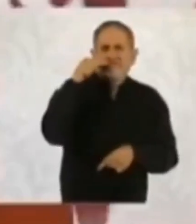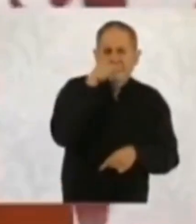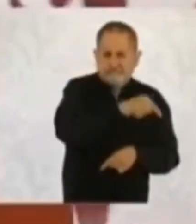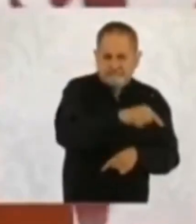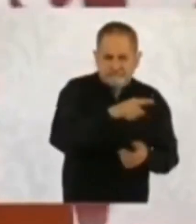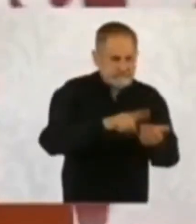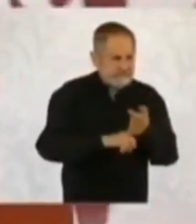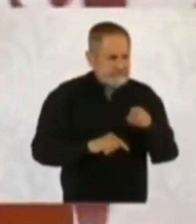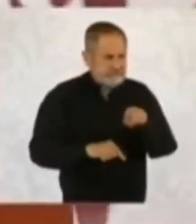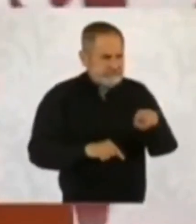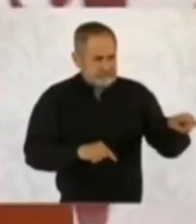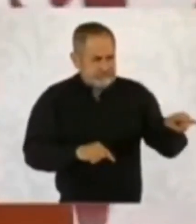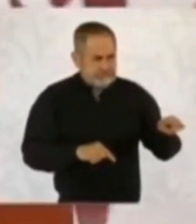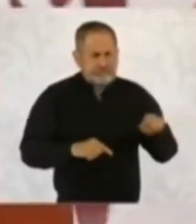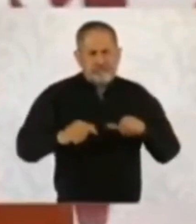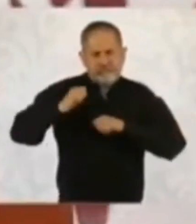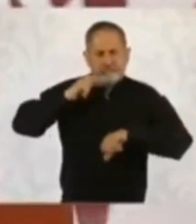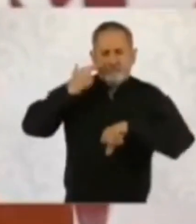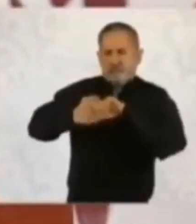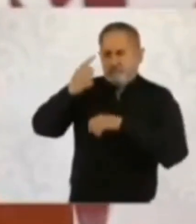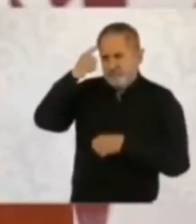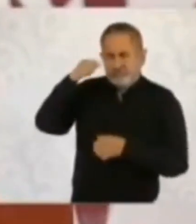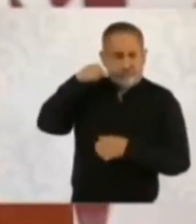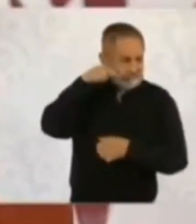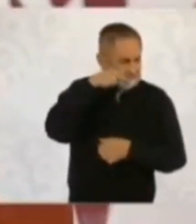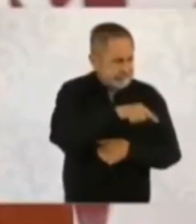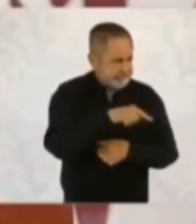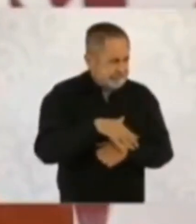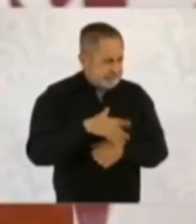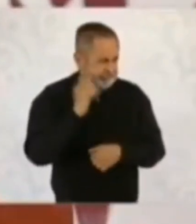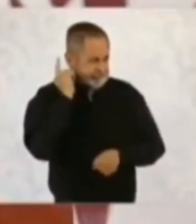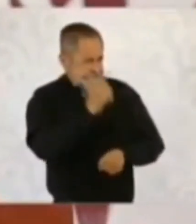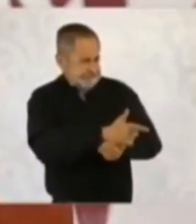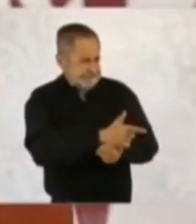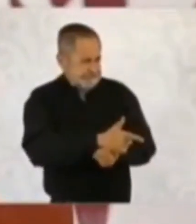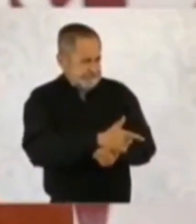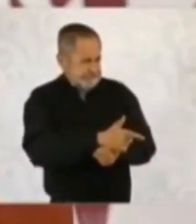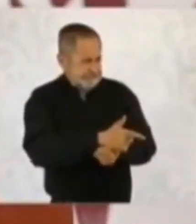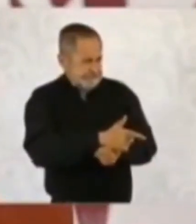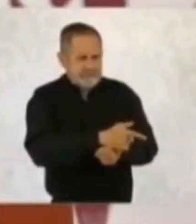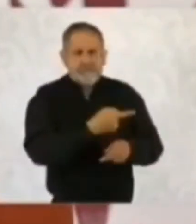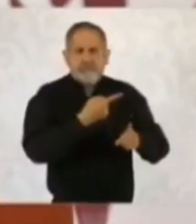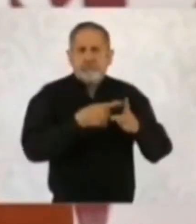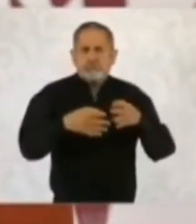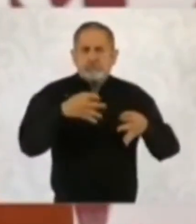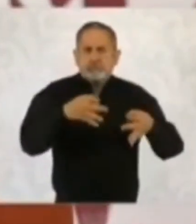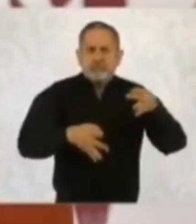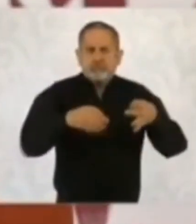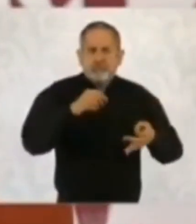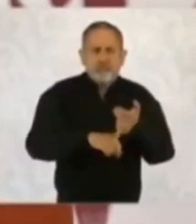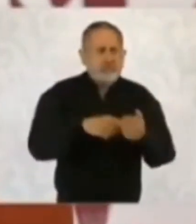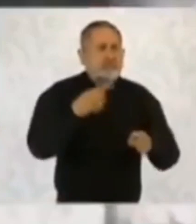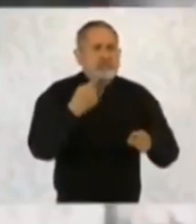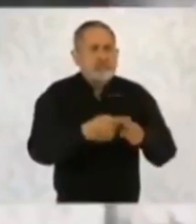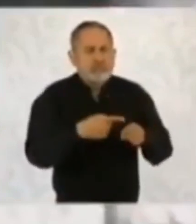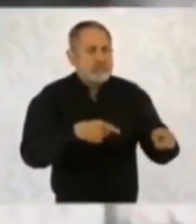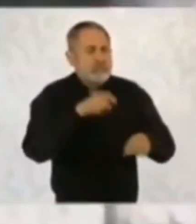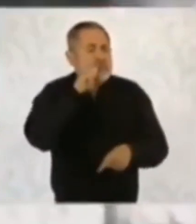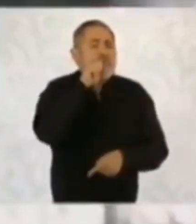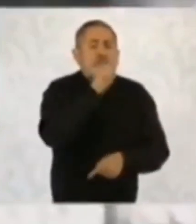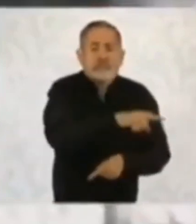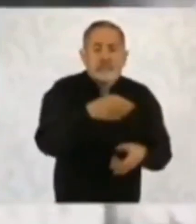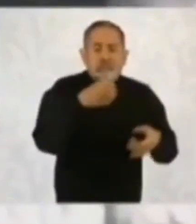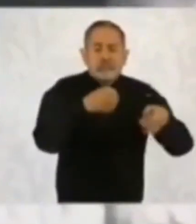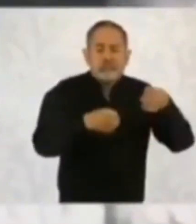su función competencial a partir del momento en que se inicia un procedimiento penal son los